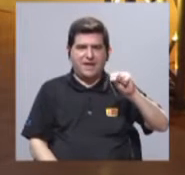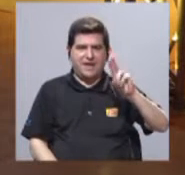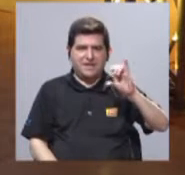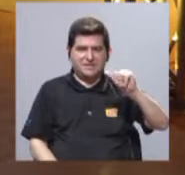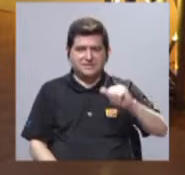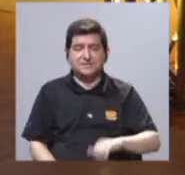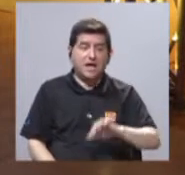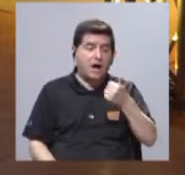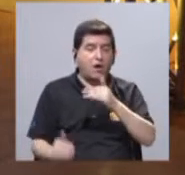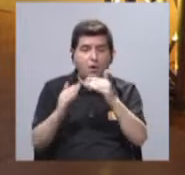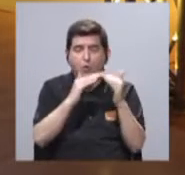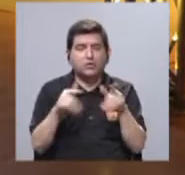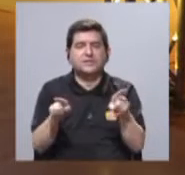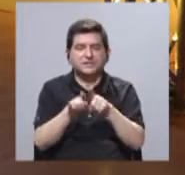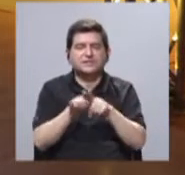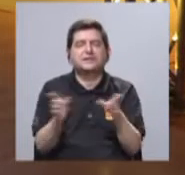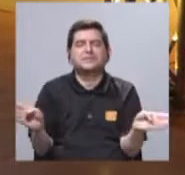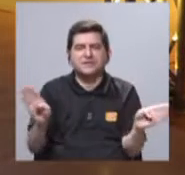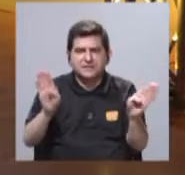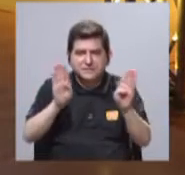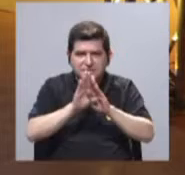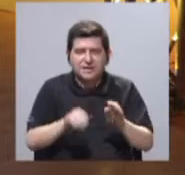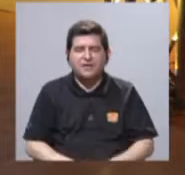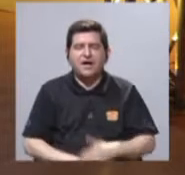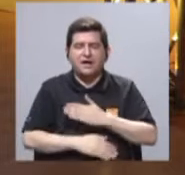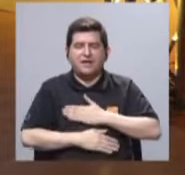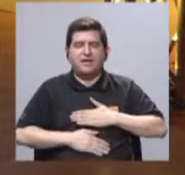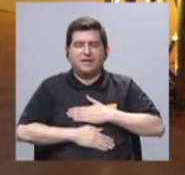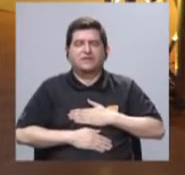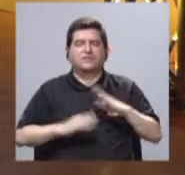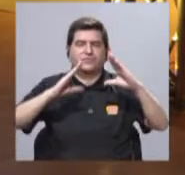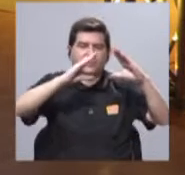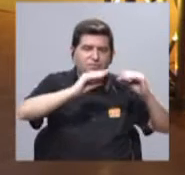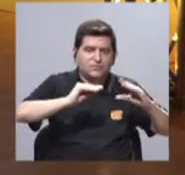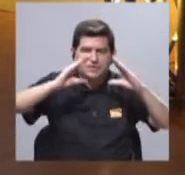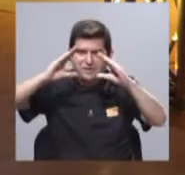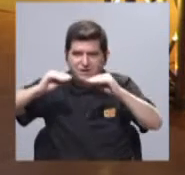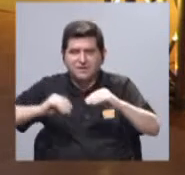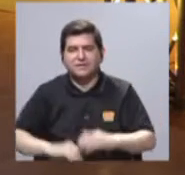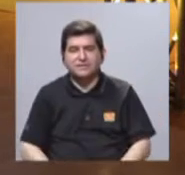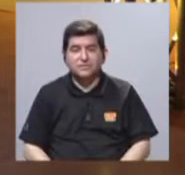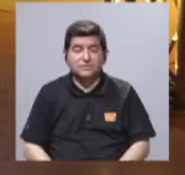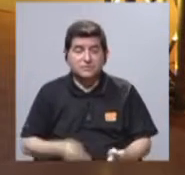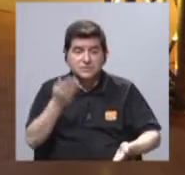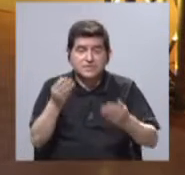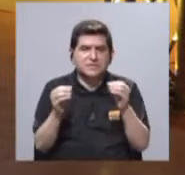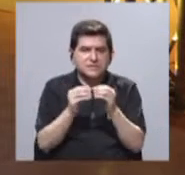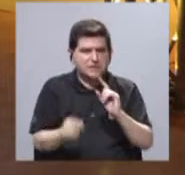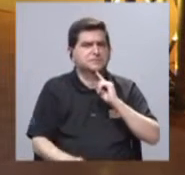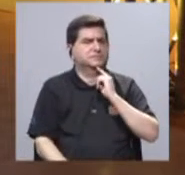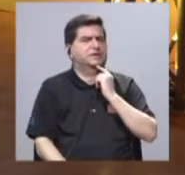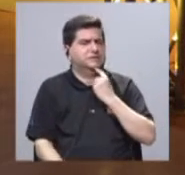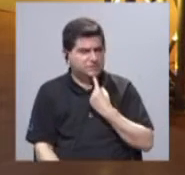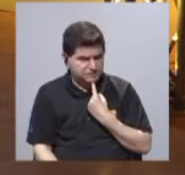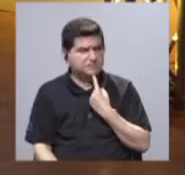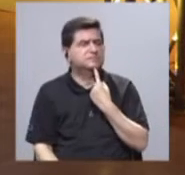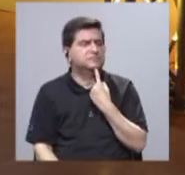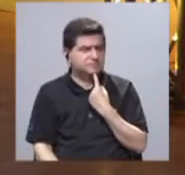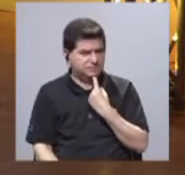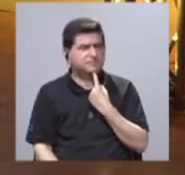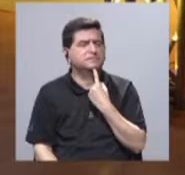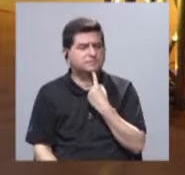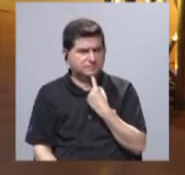cosas casi todas están cerrando el ocio nocturno y y tomándose más en serio